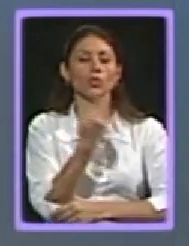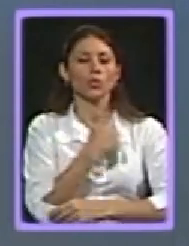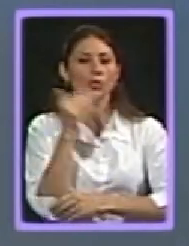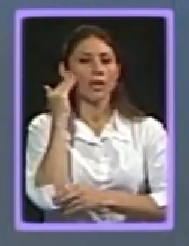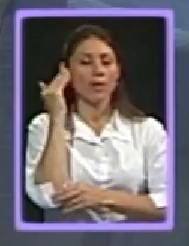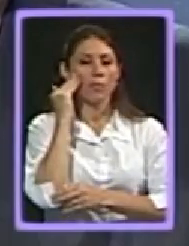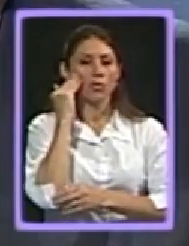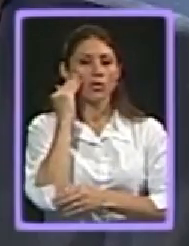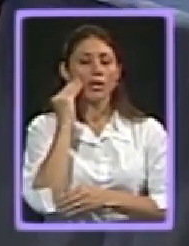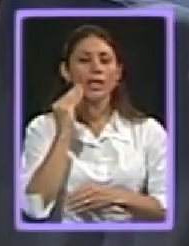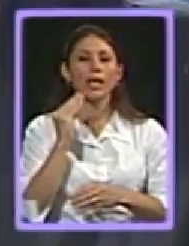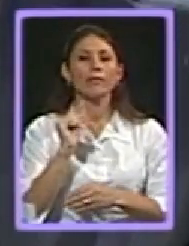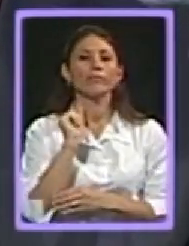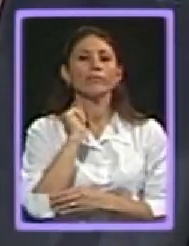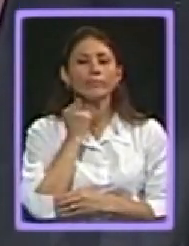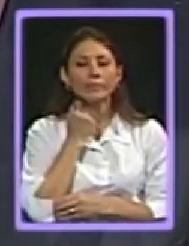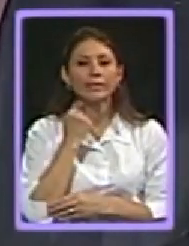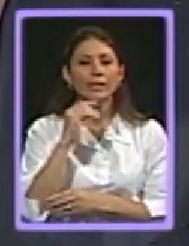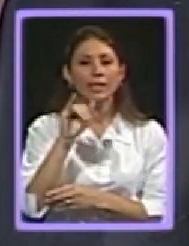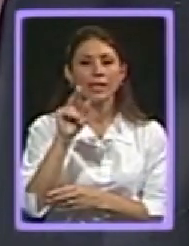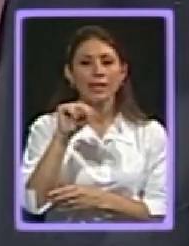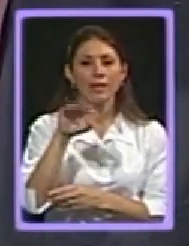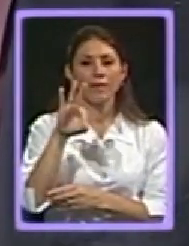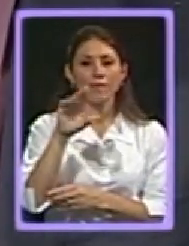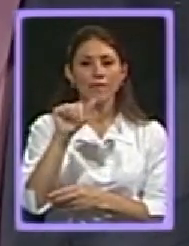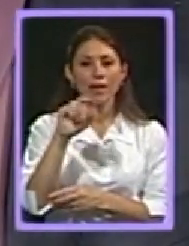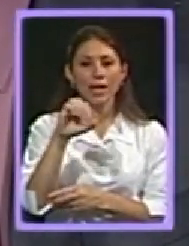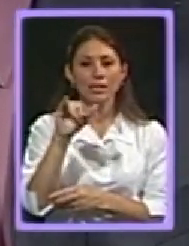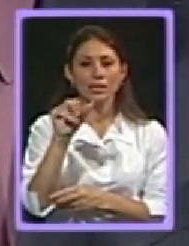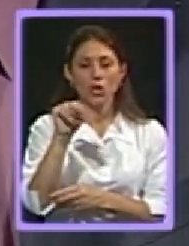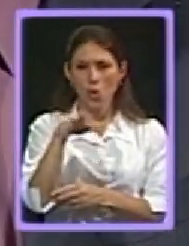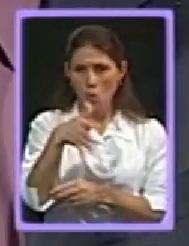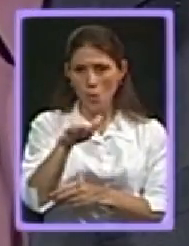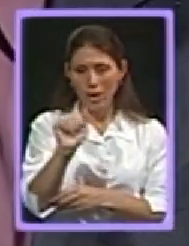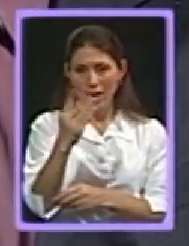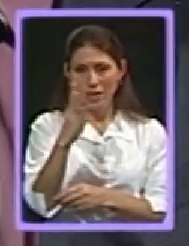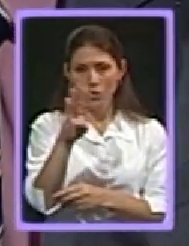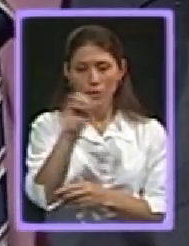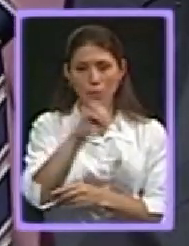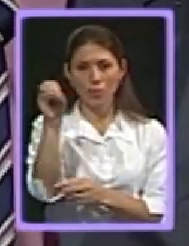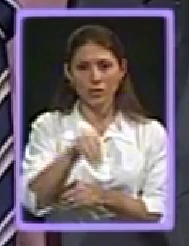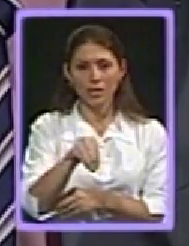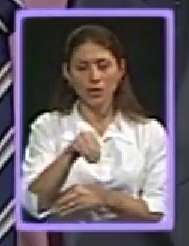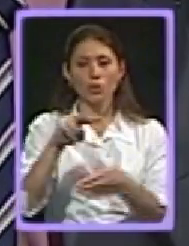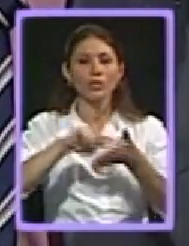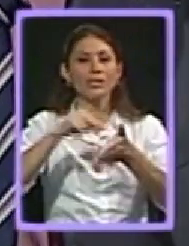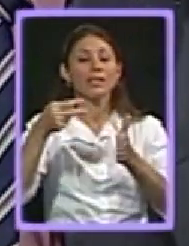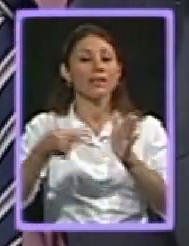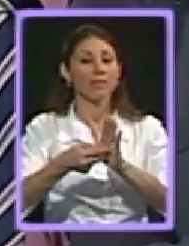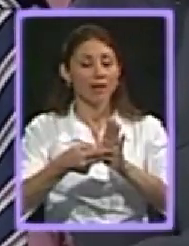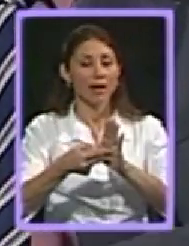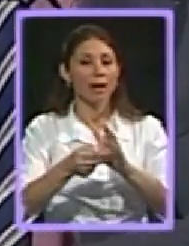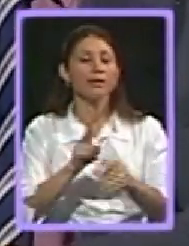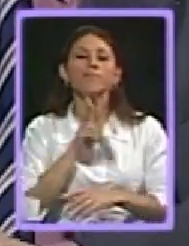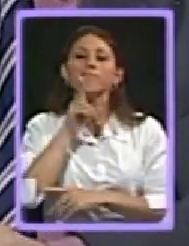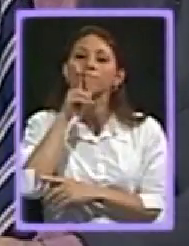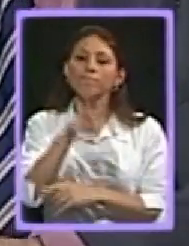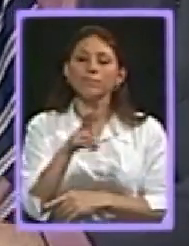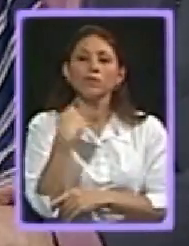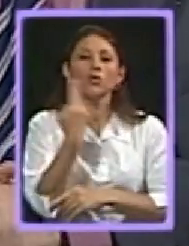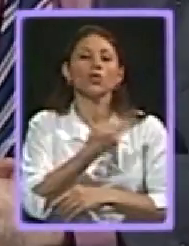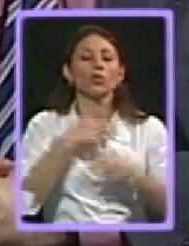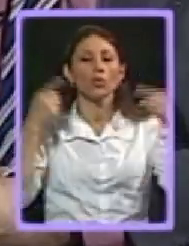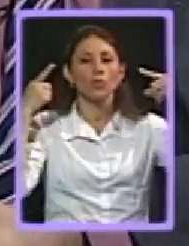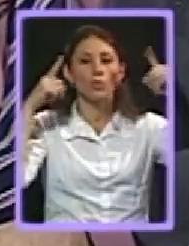inflación rondó el 14%. Entonces estamos hablando de que en términos reales logramos